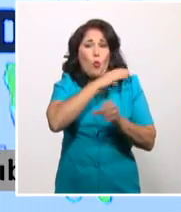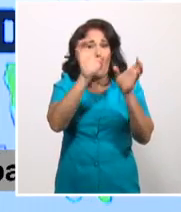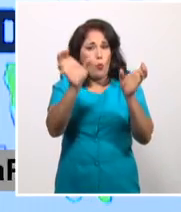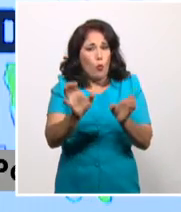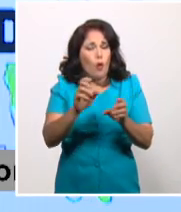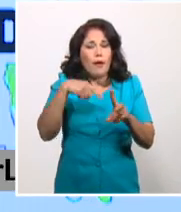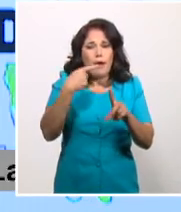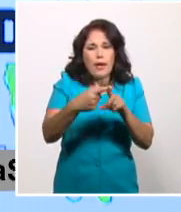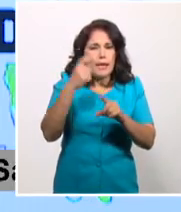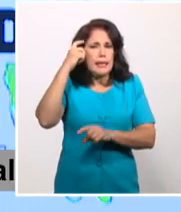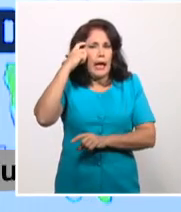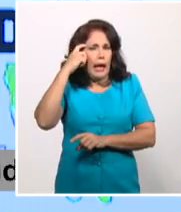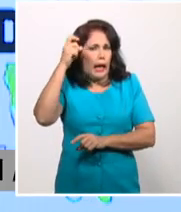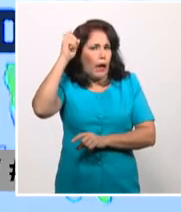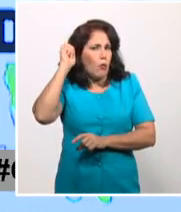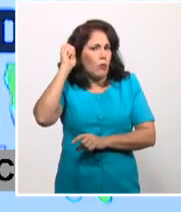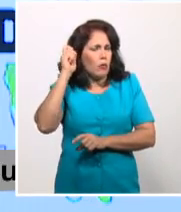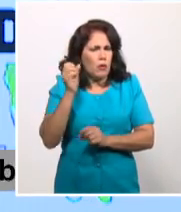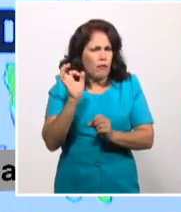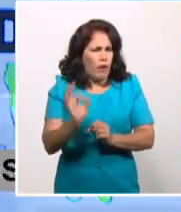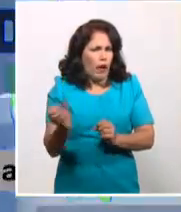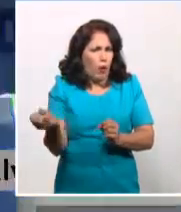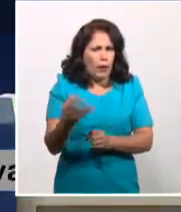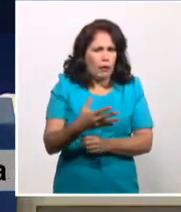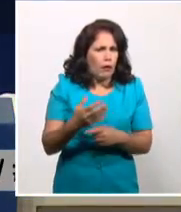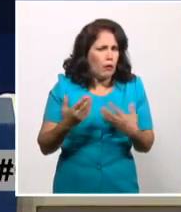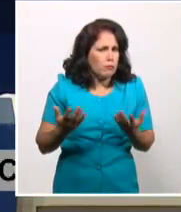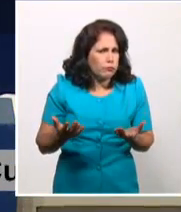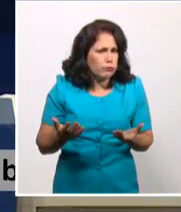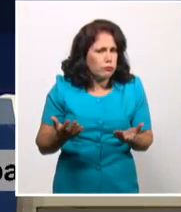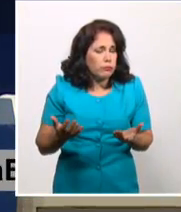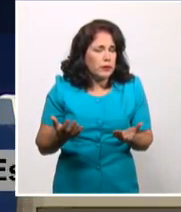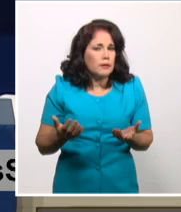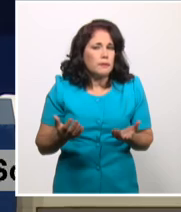¿Es esto una fake news o verdadero?